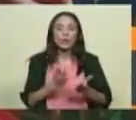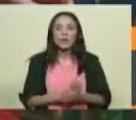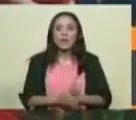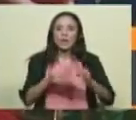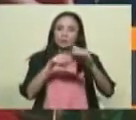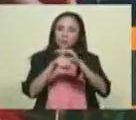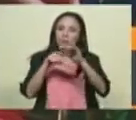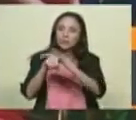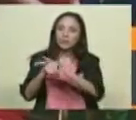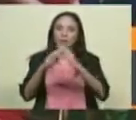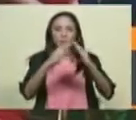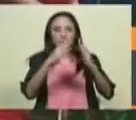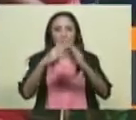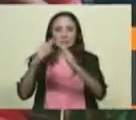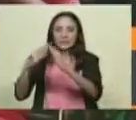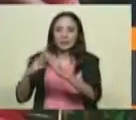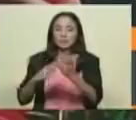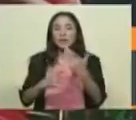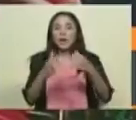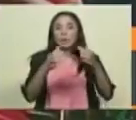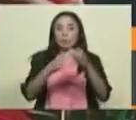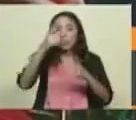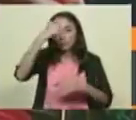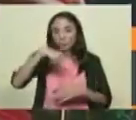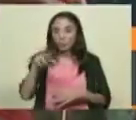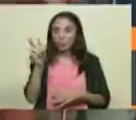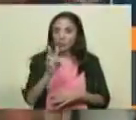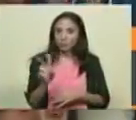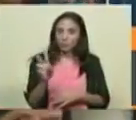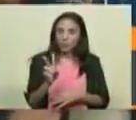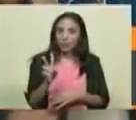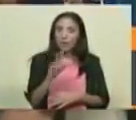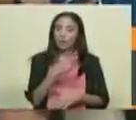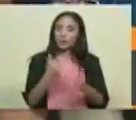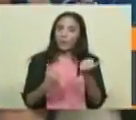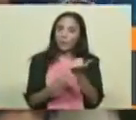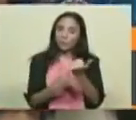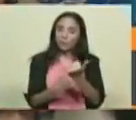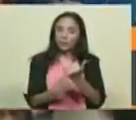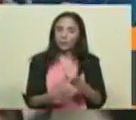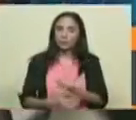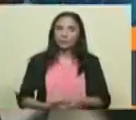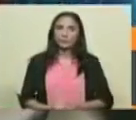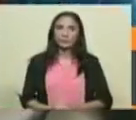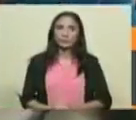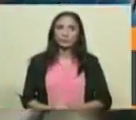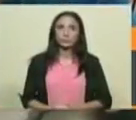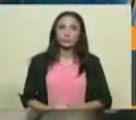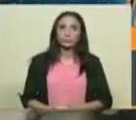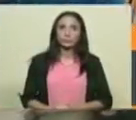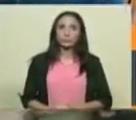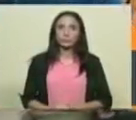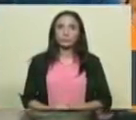Somos Venezuela. Quiero un aplauso al movimiento Somos Venezuela. Gobierno.